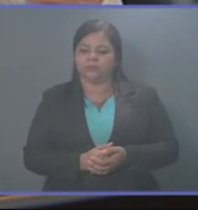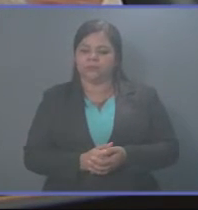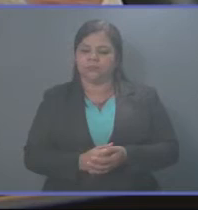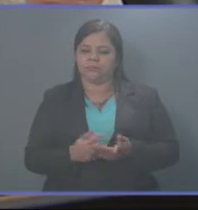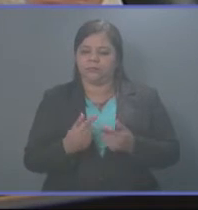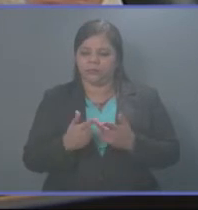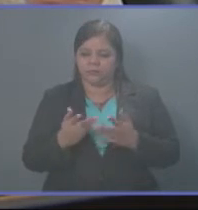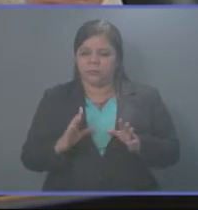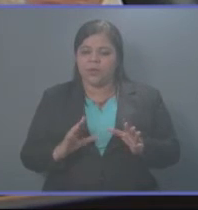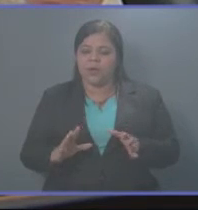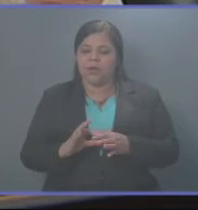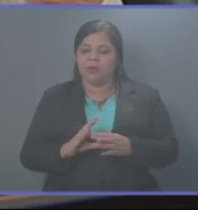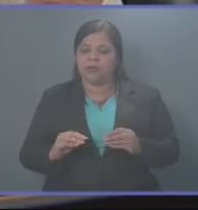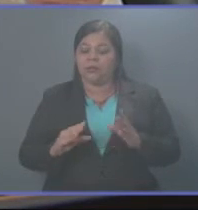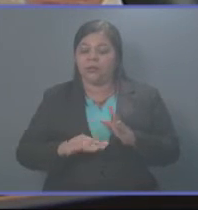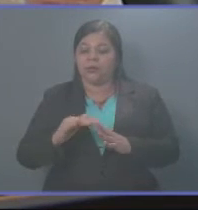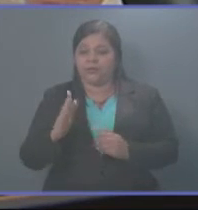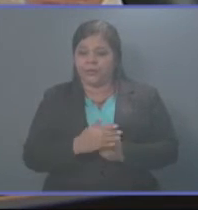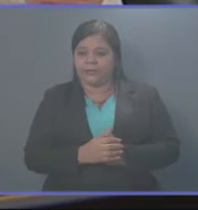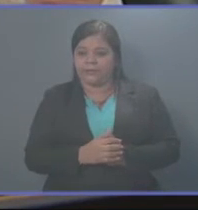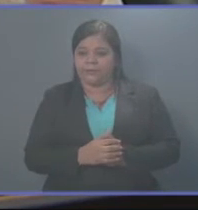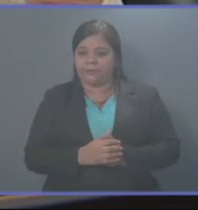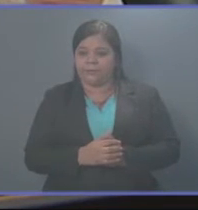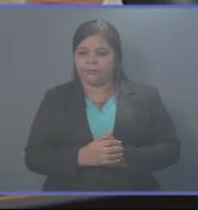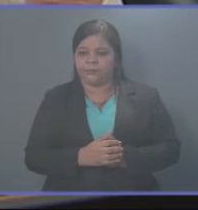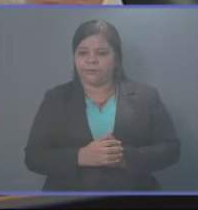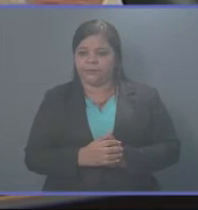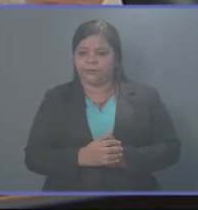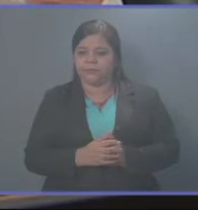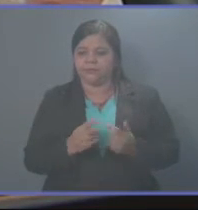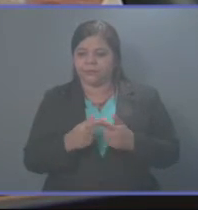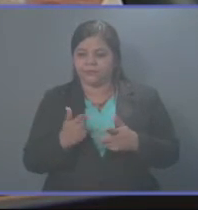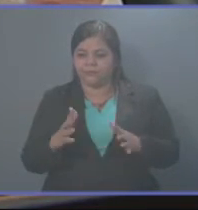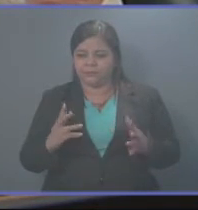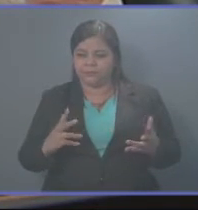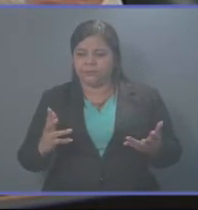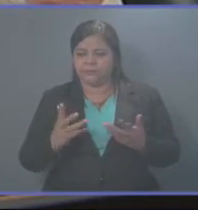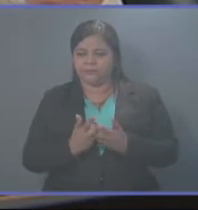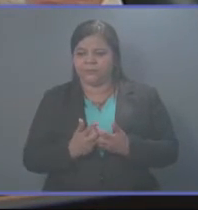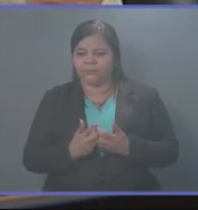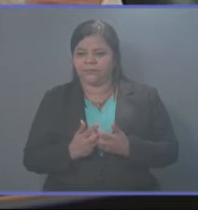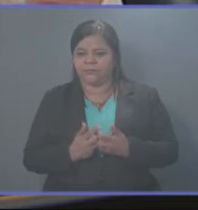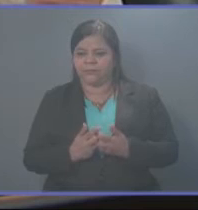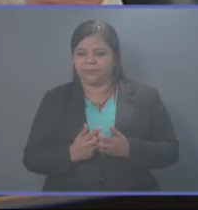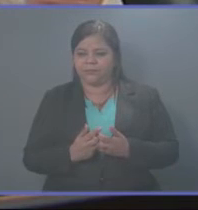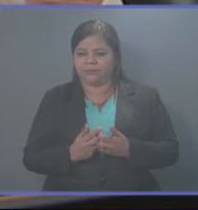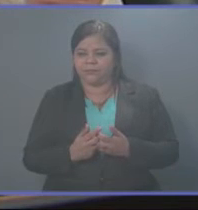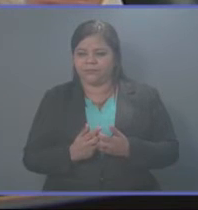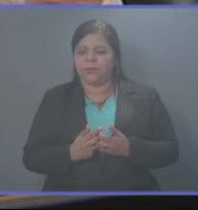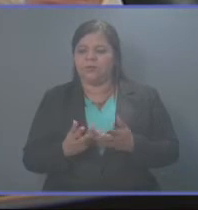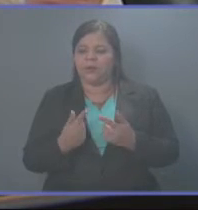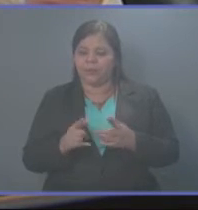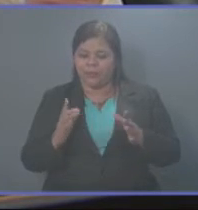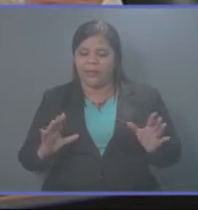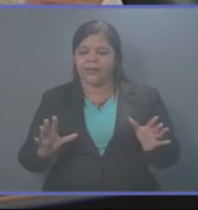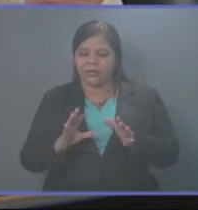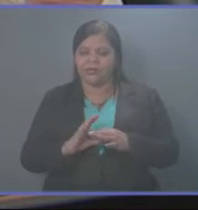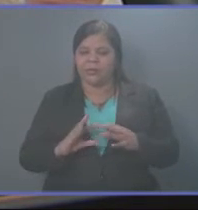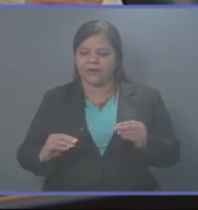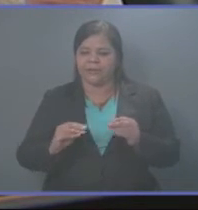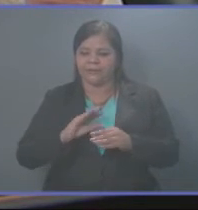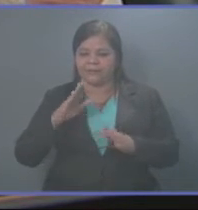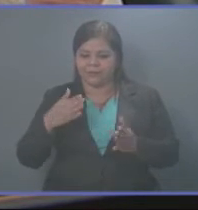Garantiza la accesibilidad universal para personas con discapacidad a los escenarios deportivos que